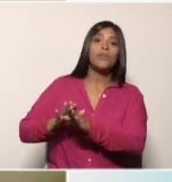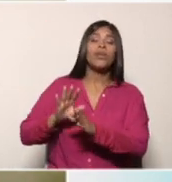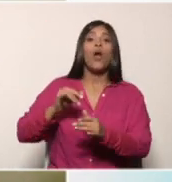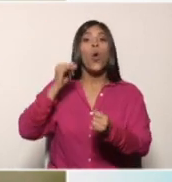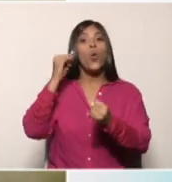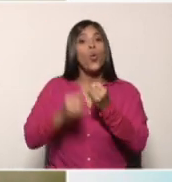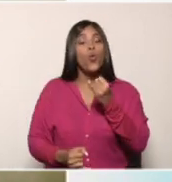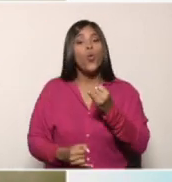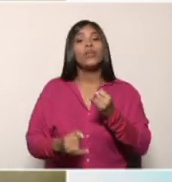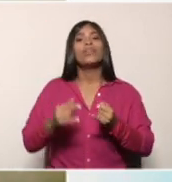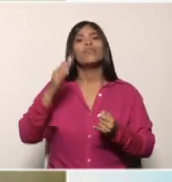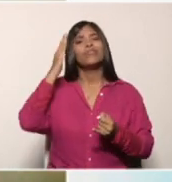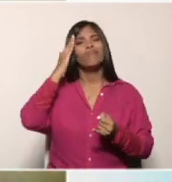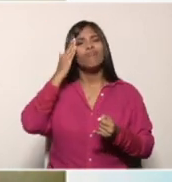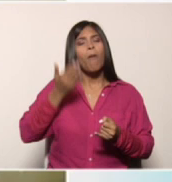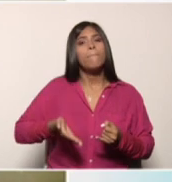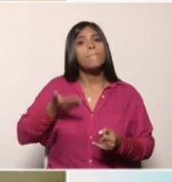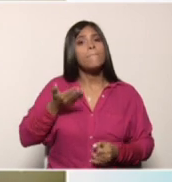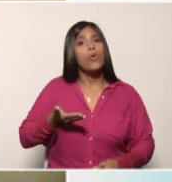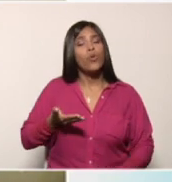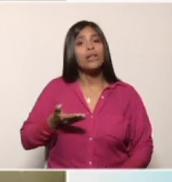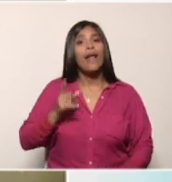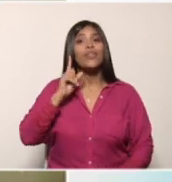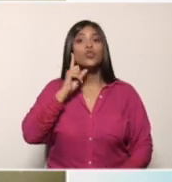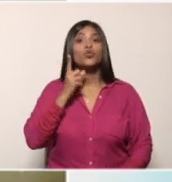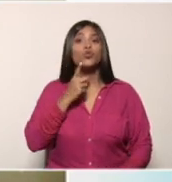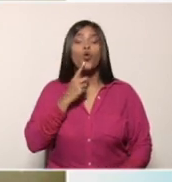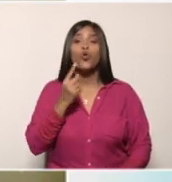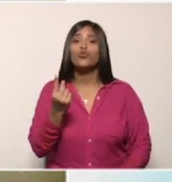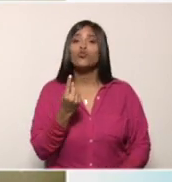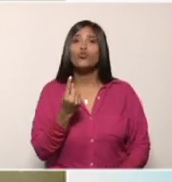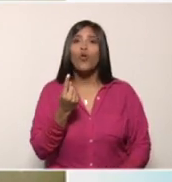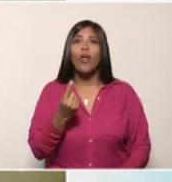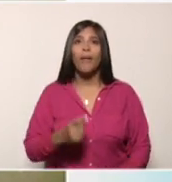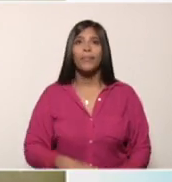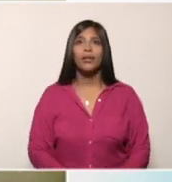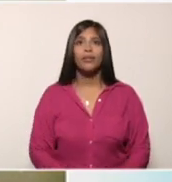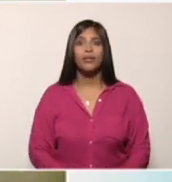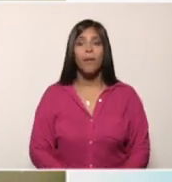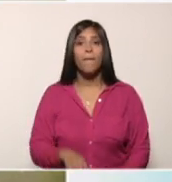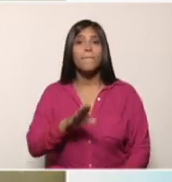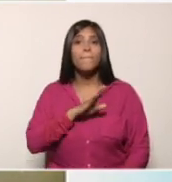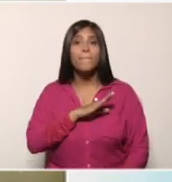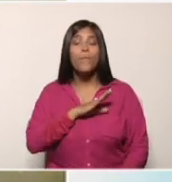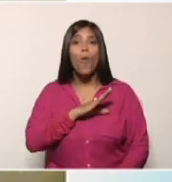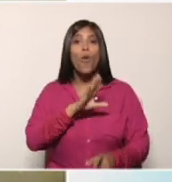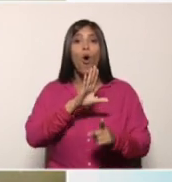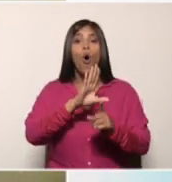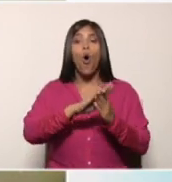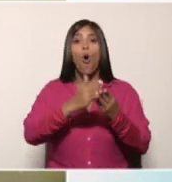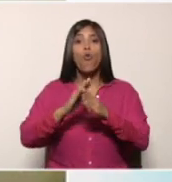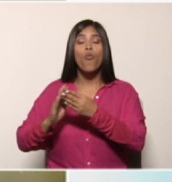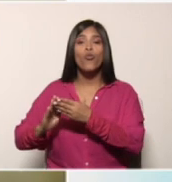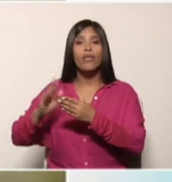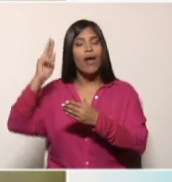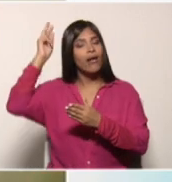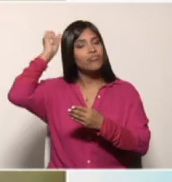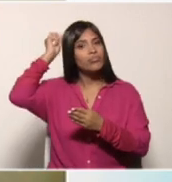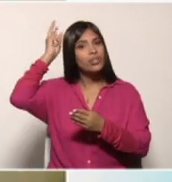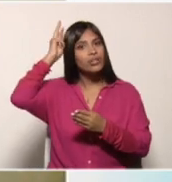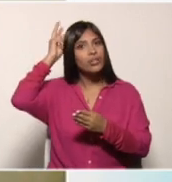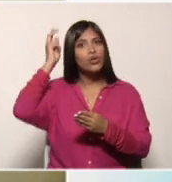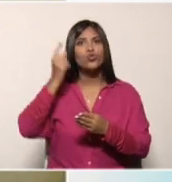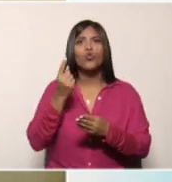importante tomar en consideración que el sordo simplemente que pertenece a una comunidad étnica simplemente